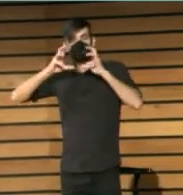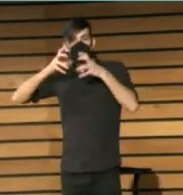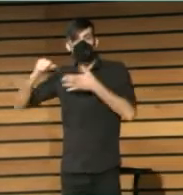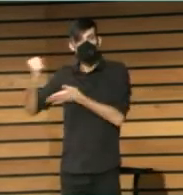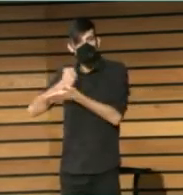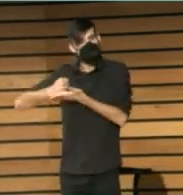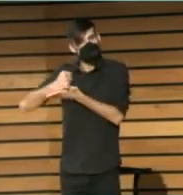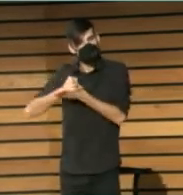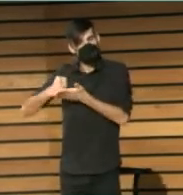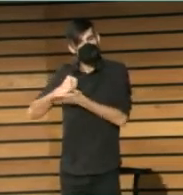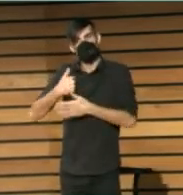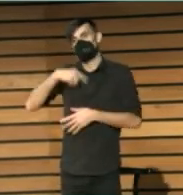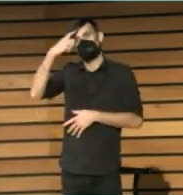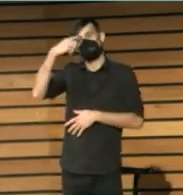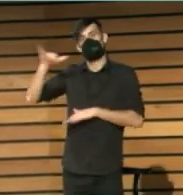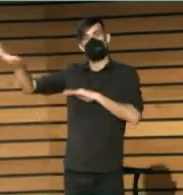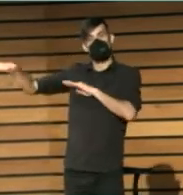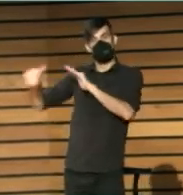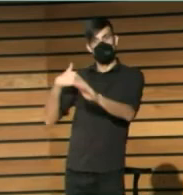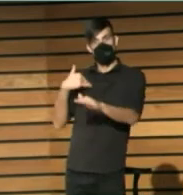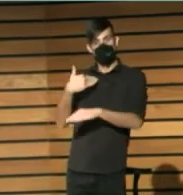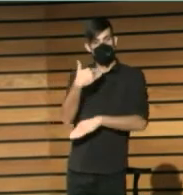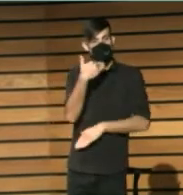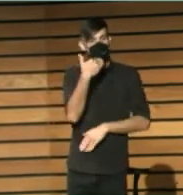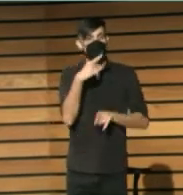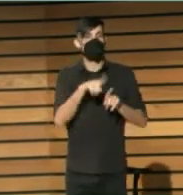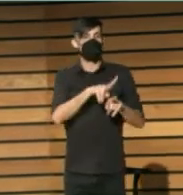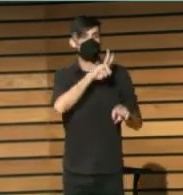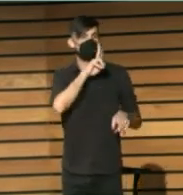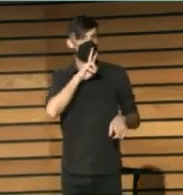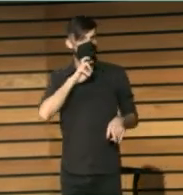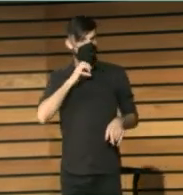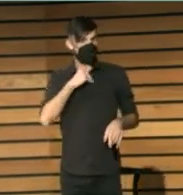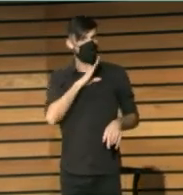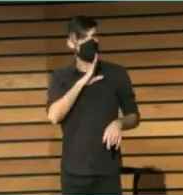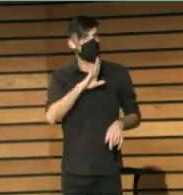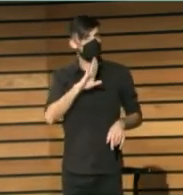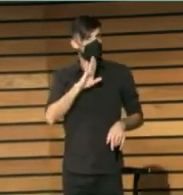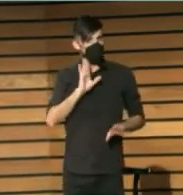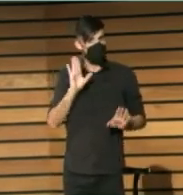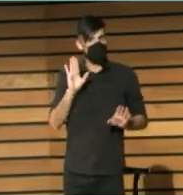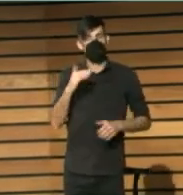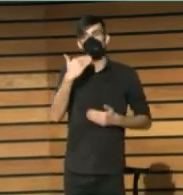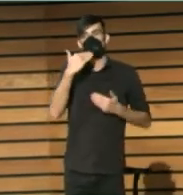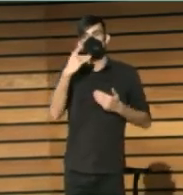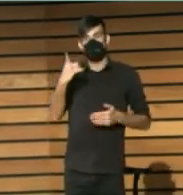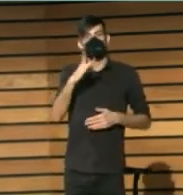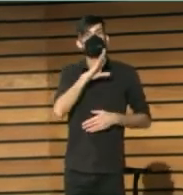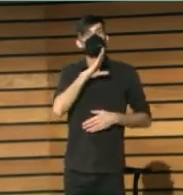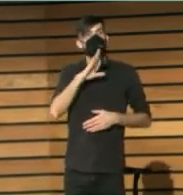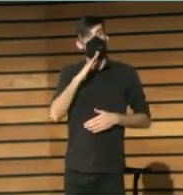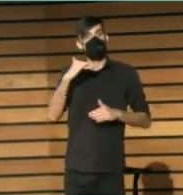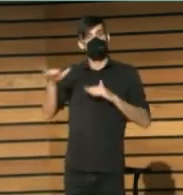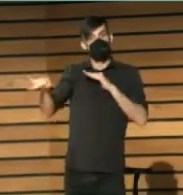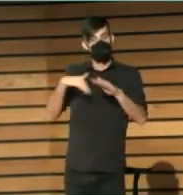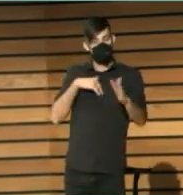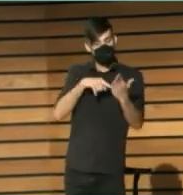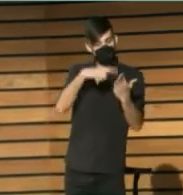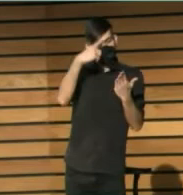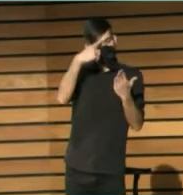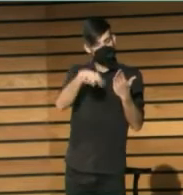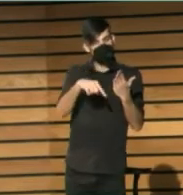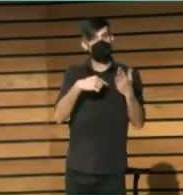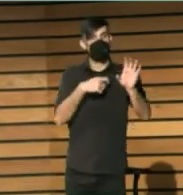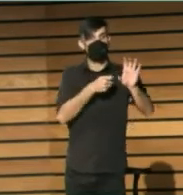Cuando ya supe que las cartas eran su otro tesoro, gracias al cual ella sabía de lo que pasaba en el otro lado del